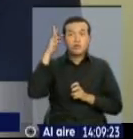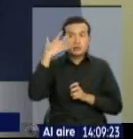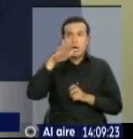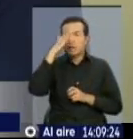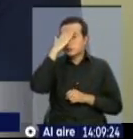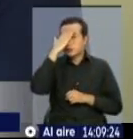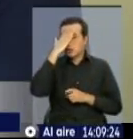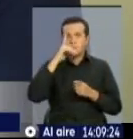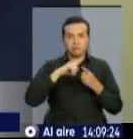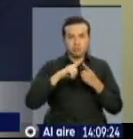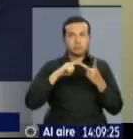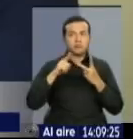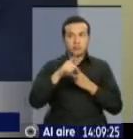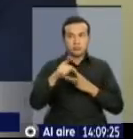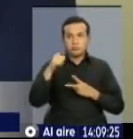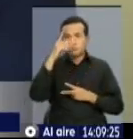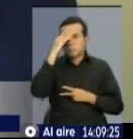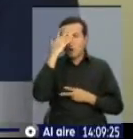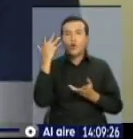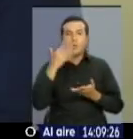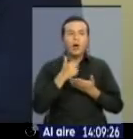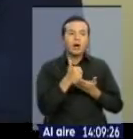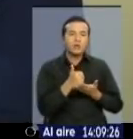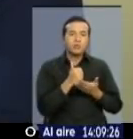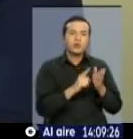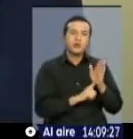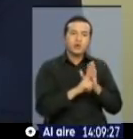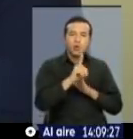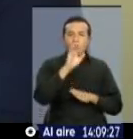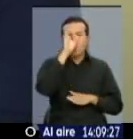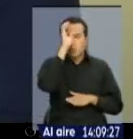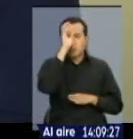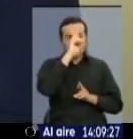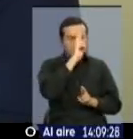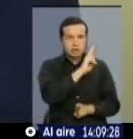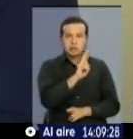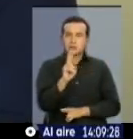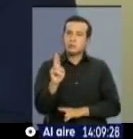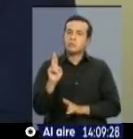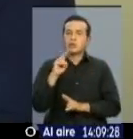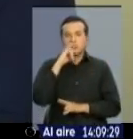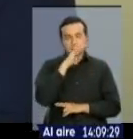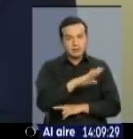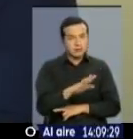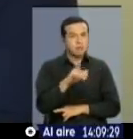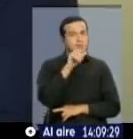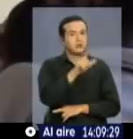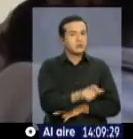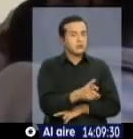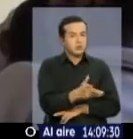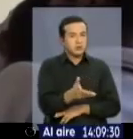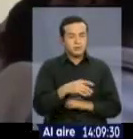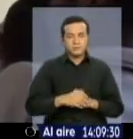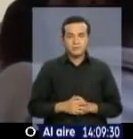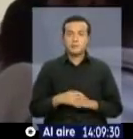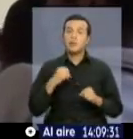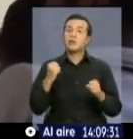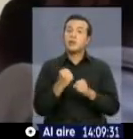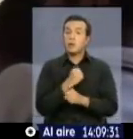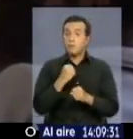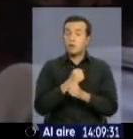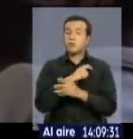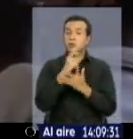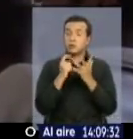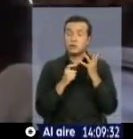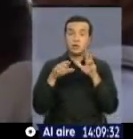cómo ellos tienen que desarrollar esta cultura de respeto hacia la persona. Este es un trabajo que requiere